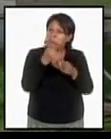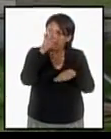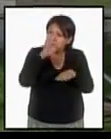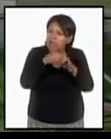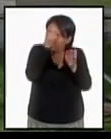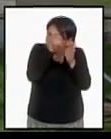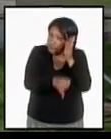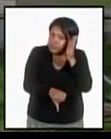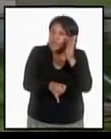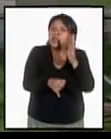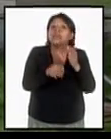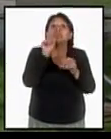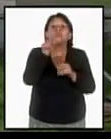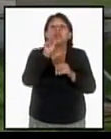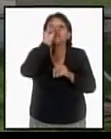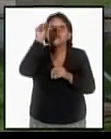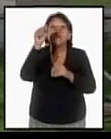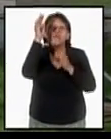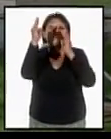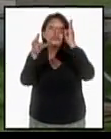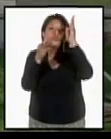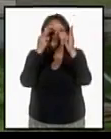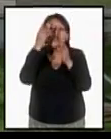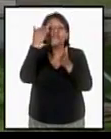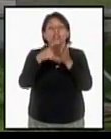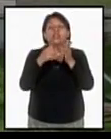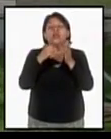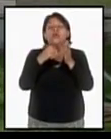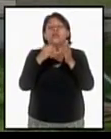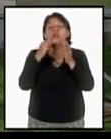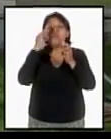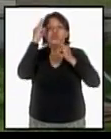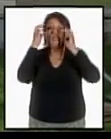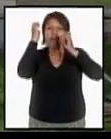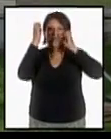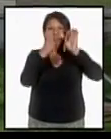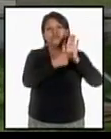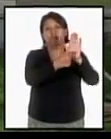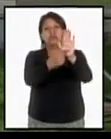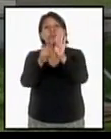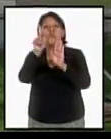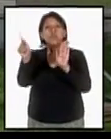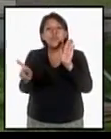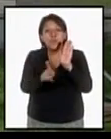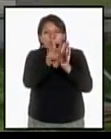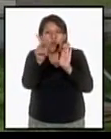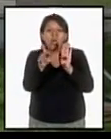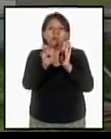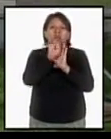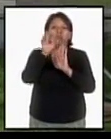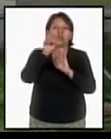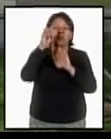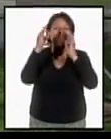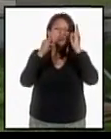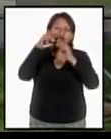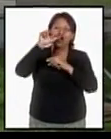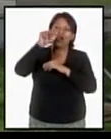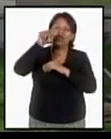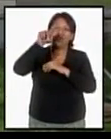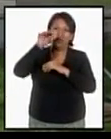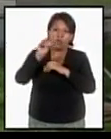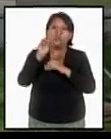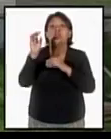museos. Falta que haya una exposición de los pueblos afromestizos en el Museo Nacional de Antropología, en el Museo